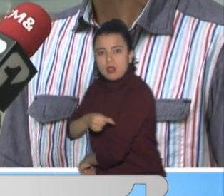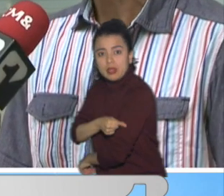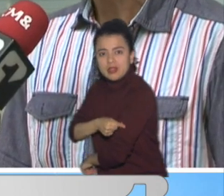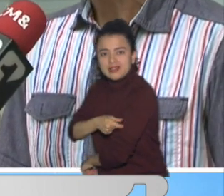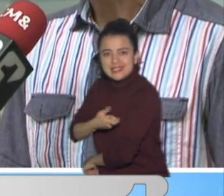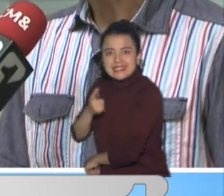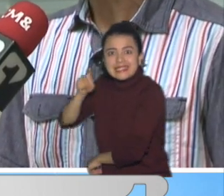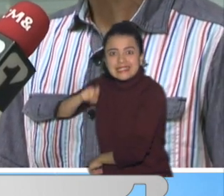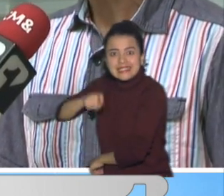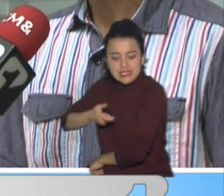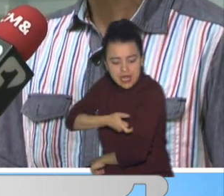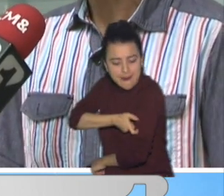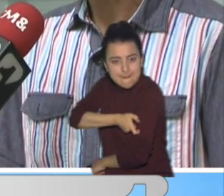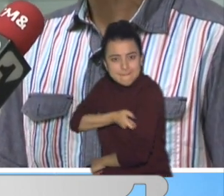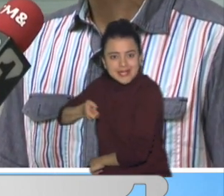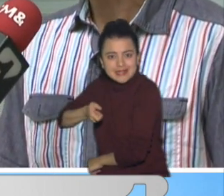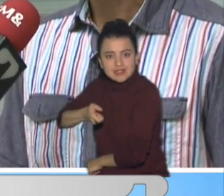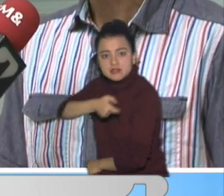a